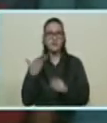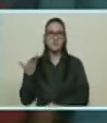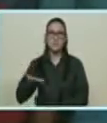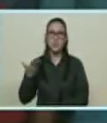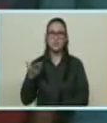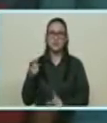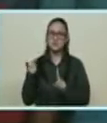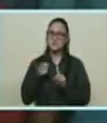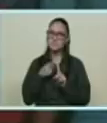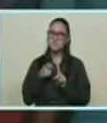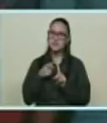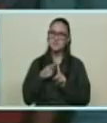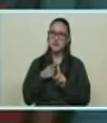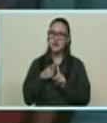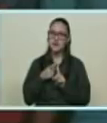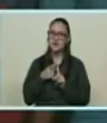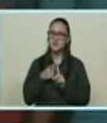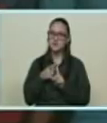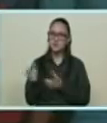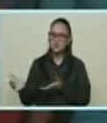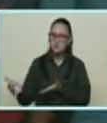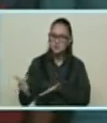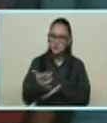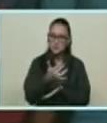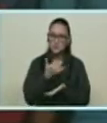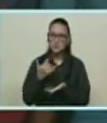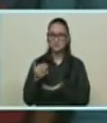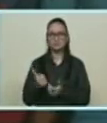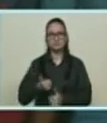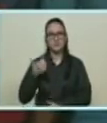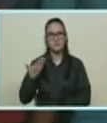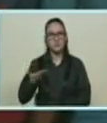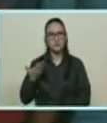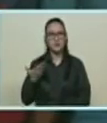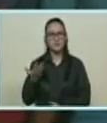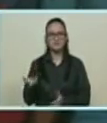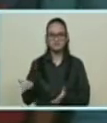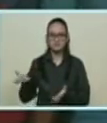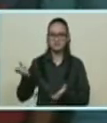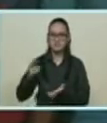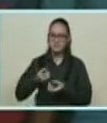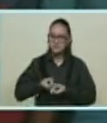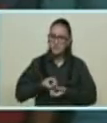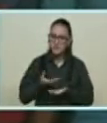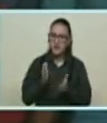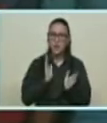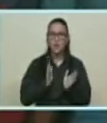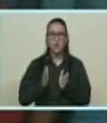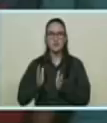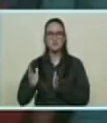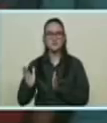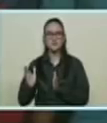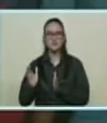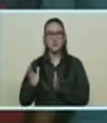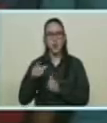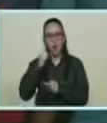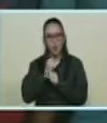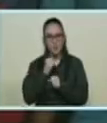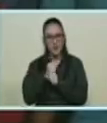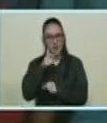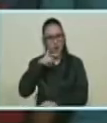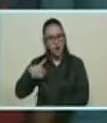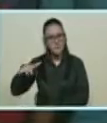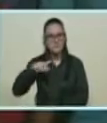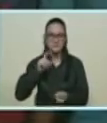El primero de ellos, el rescate sobre el rescate. El segundo de ellos, la reivindicación y la organización del obrero campesina. Y